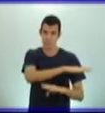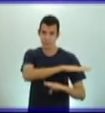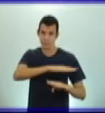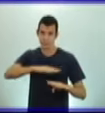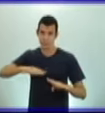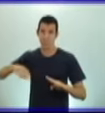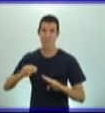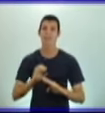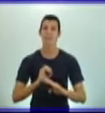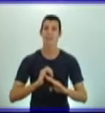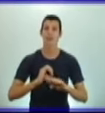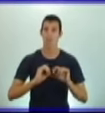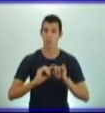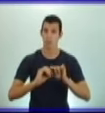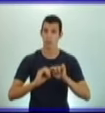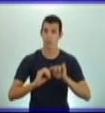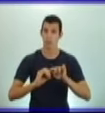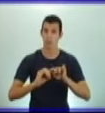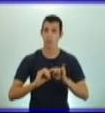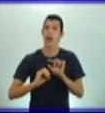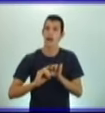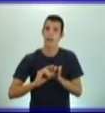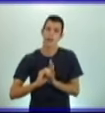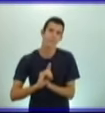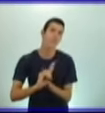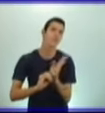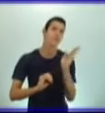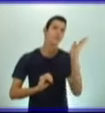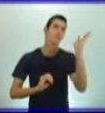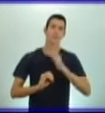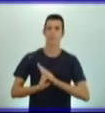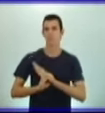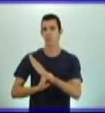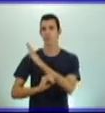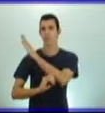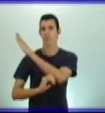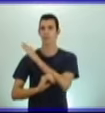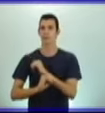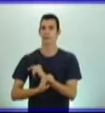seguir profundizando un poco más. Vamos a ver alguna una función modular al menos que esté